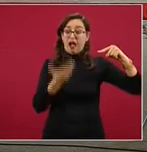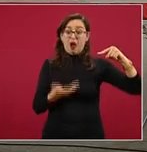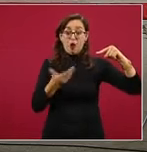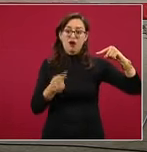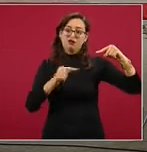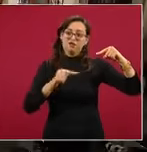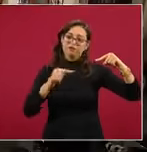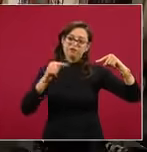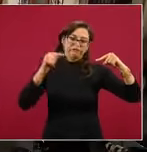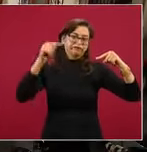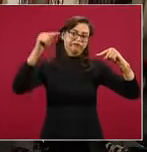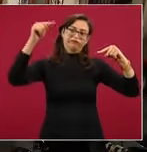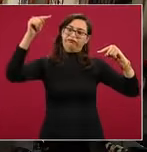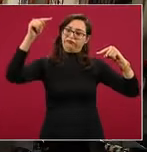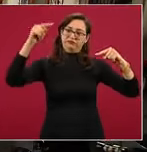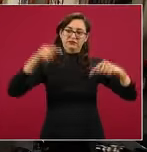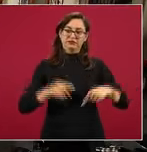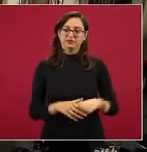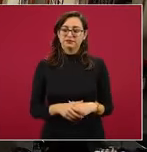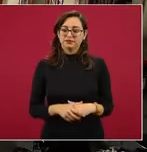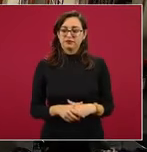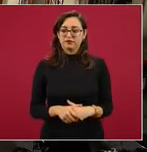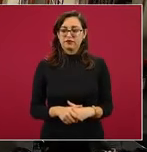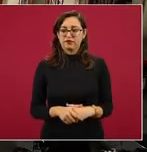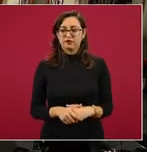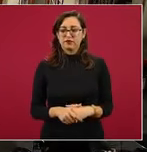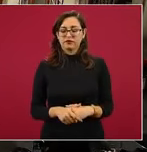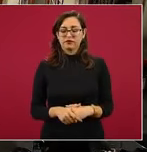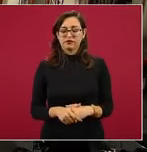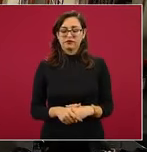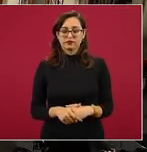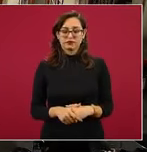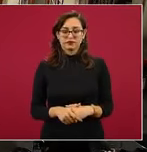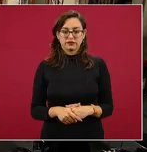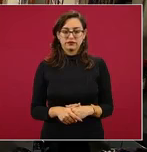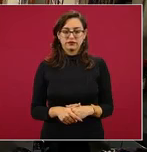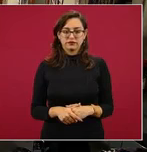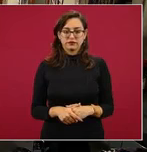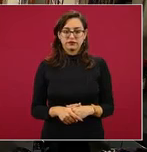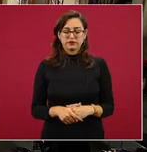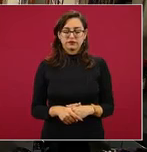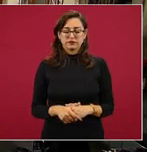pico máximo de la curva epidémica de las defunciones.